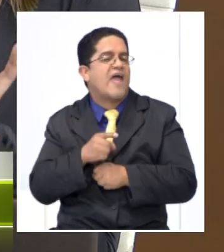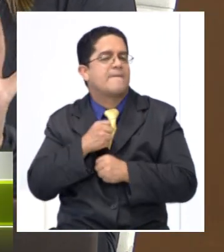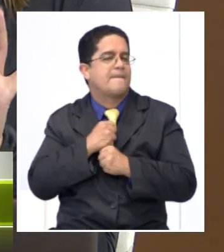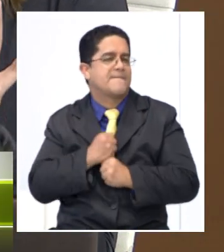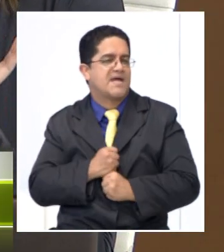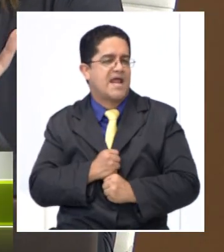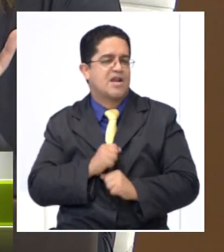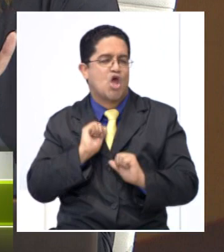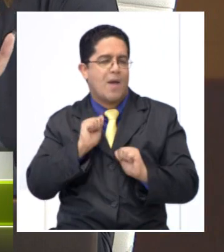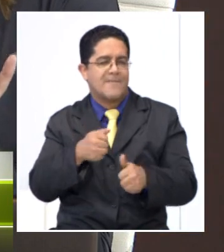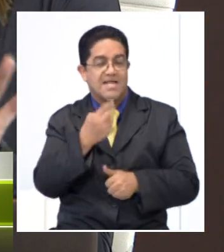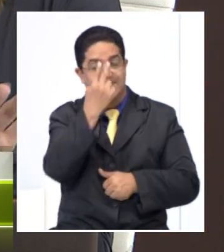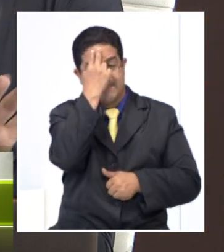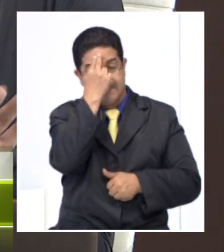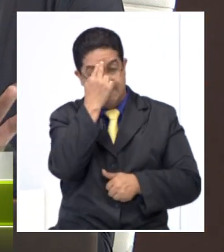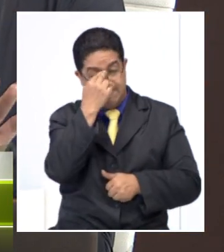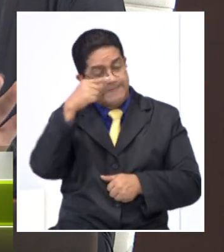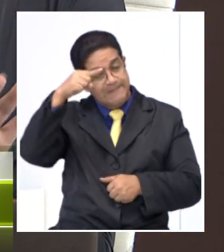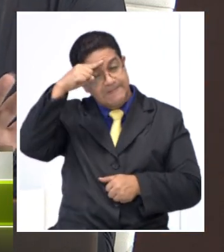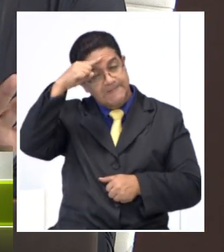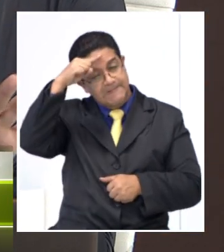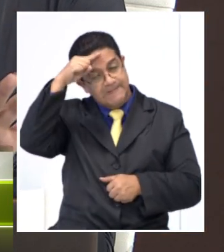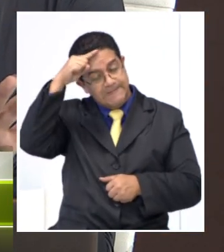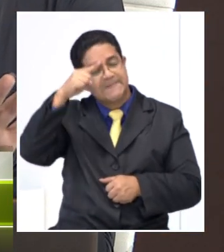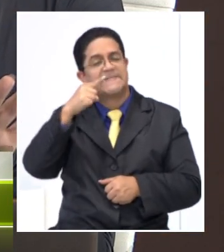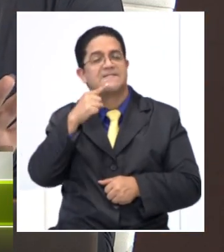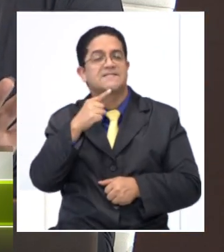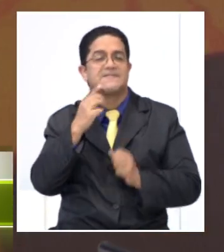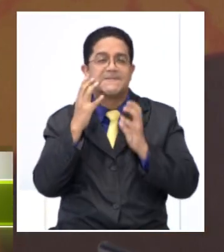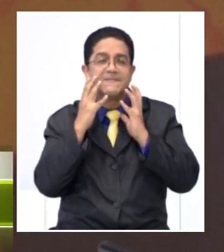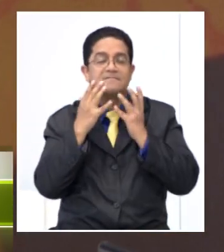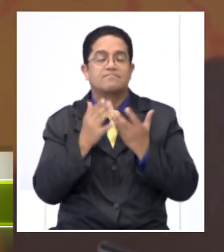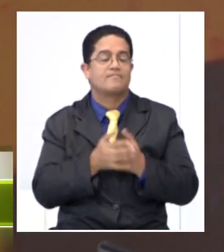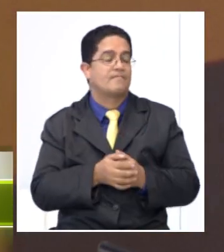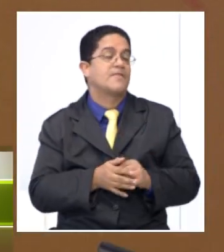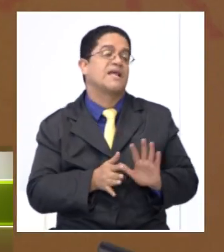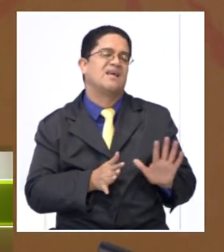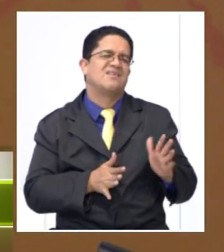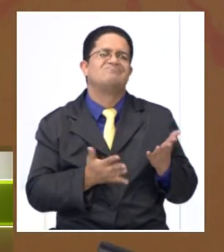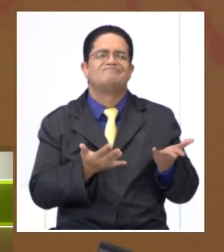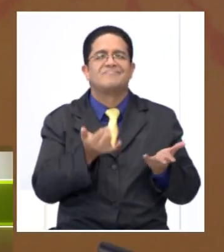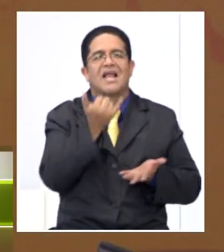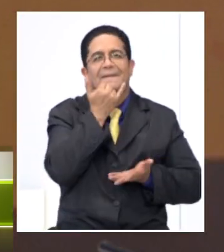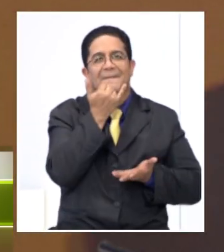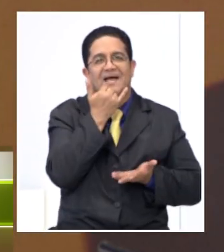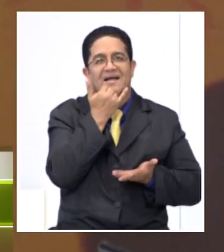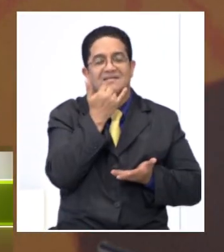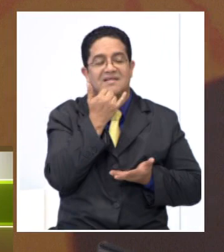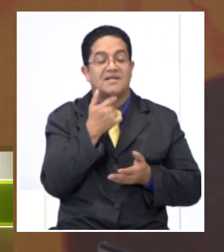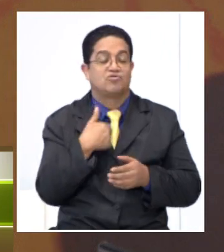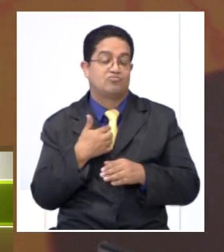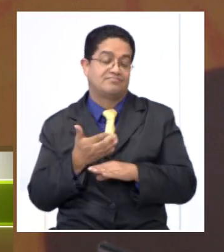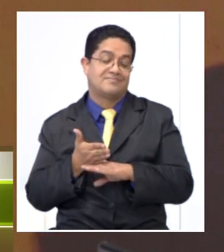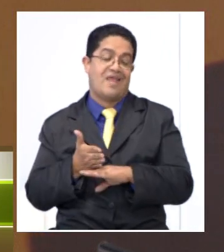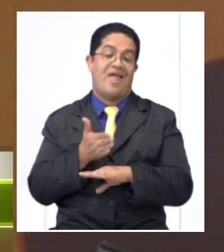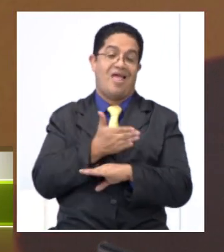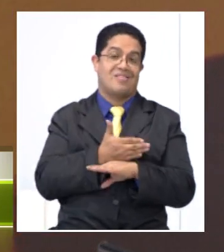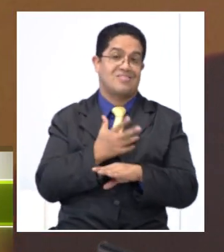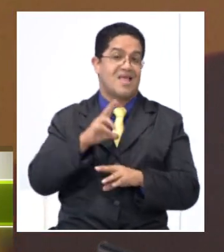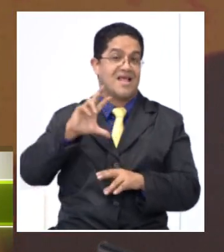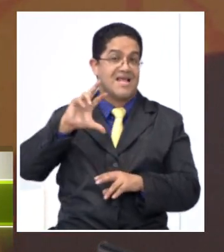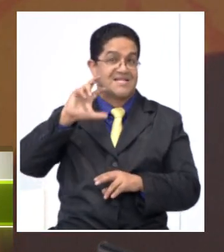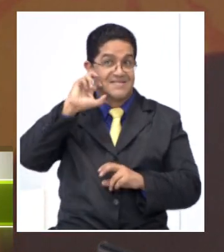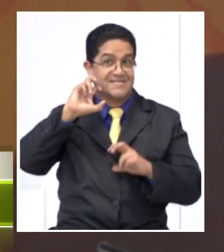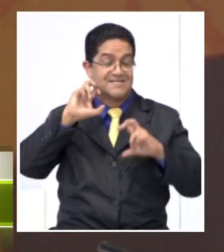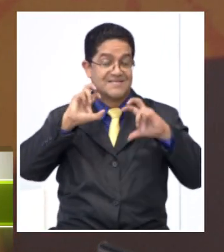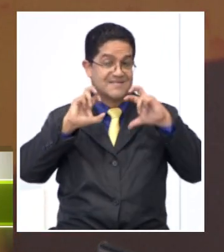algunos vestigios de arruguitas para podernos inyectar la toxina? Fíjate, lo que pasa es que si lo aplicamos de manera preventiva en los